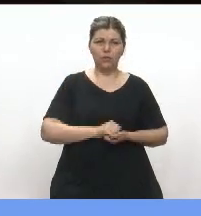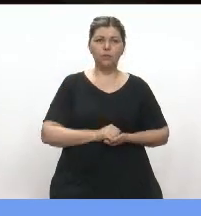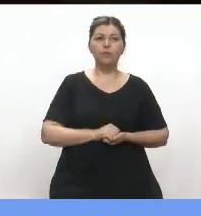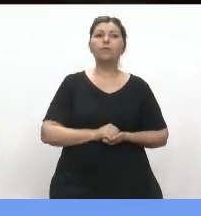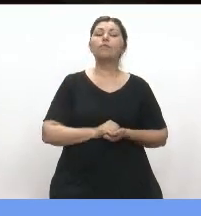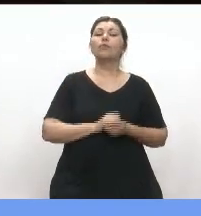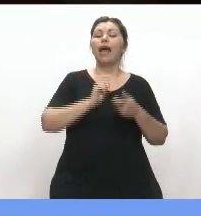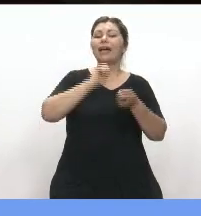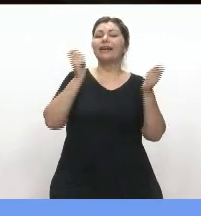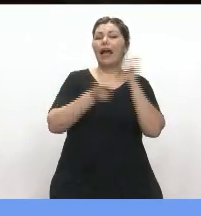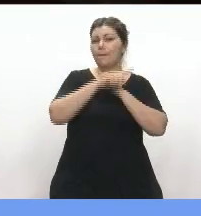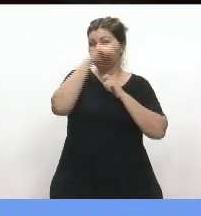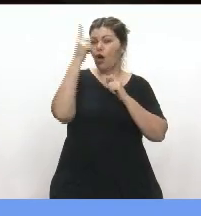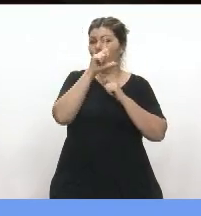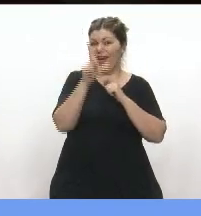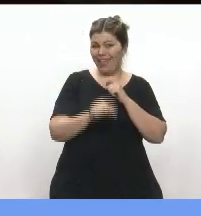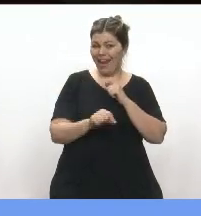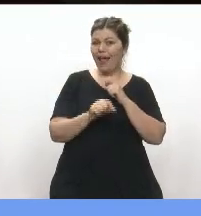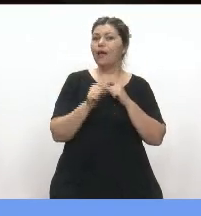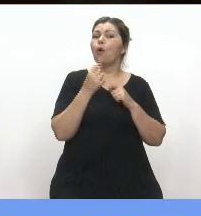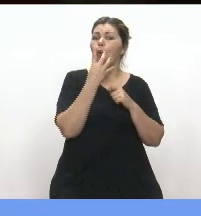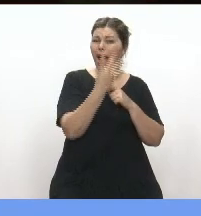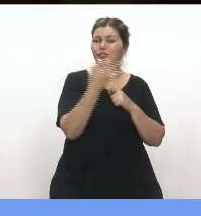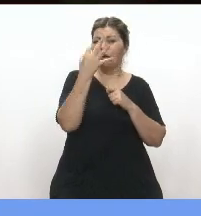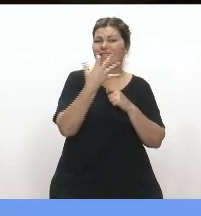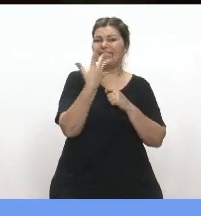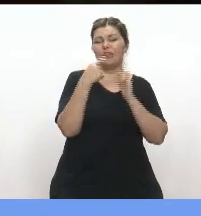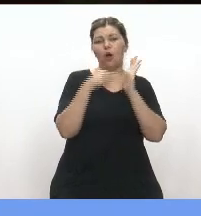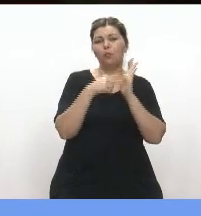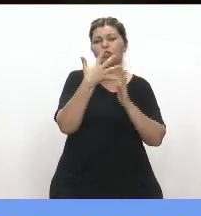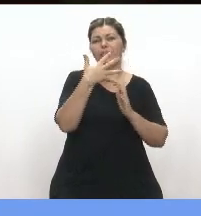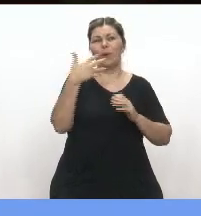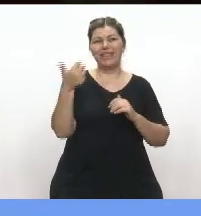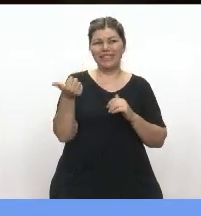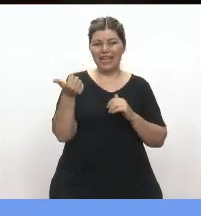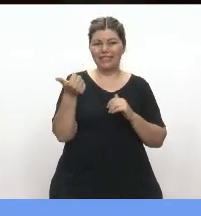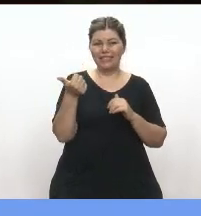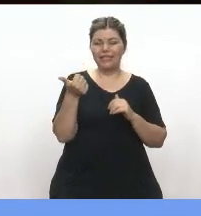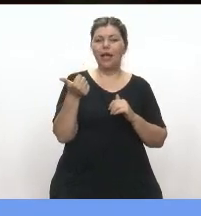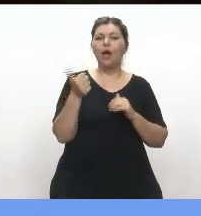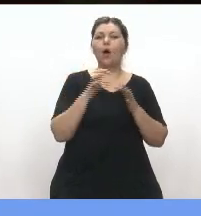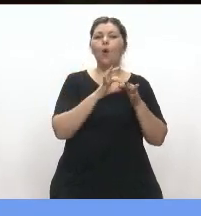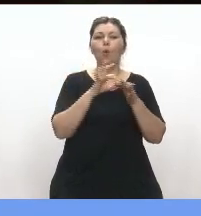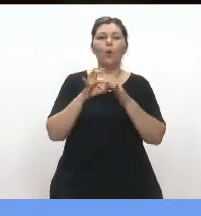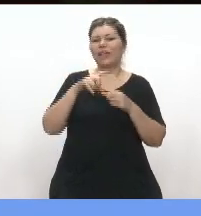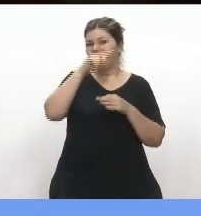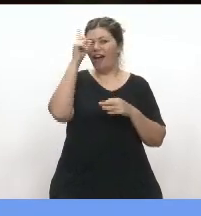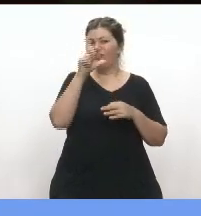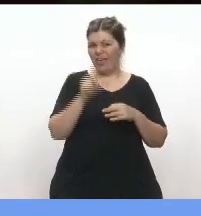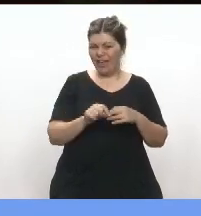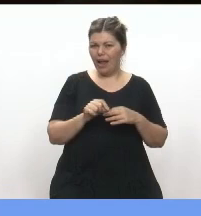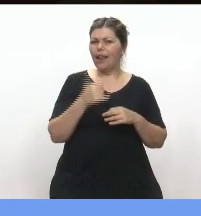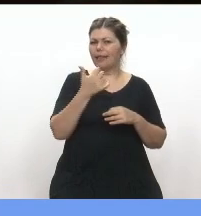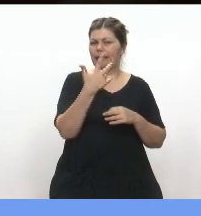8.33%, el Cambio Federal con 4 tiene 5.56%, la Unidad Federal con 3 tiene